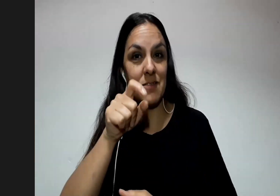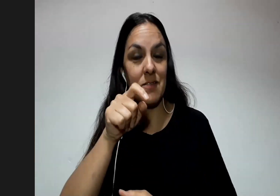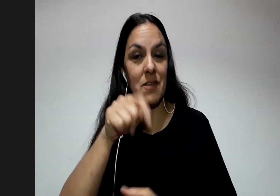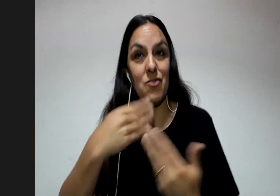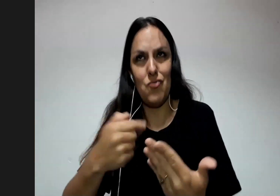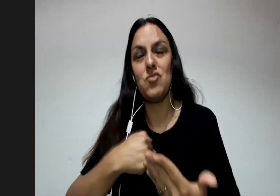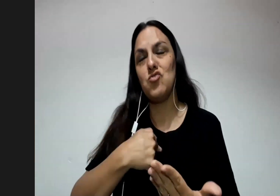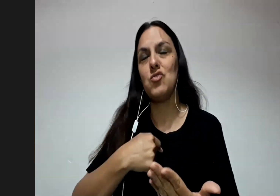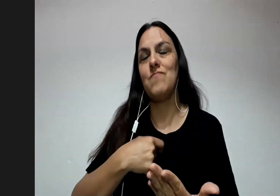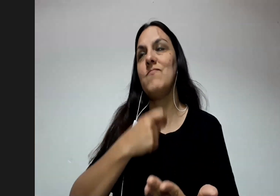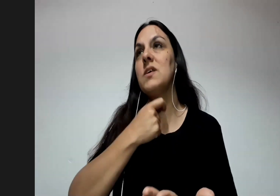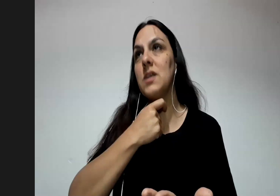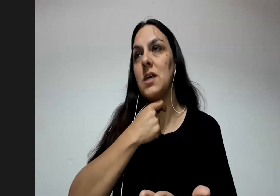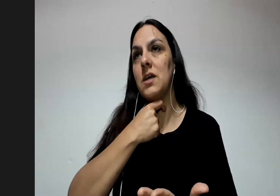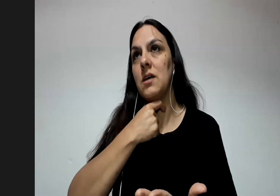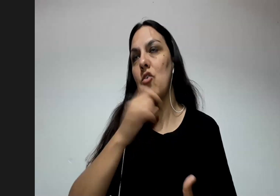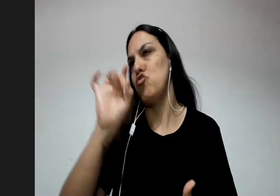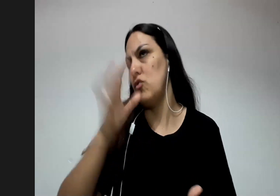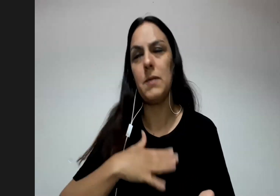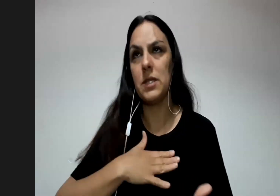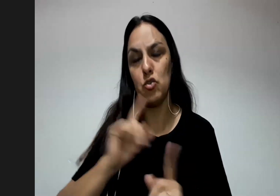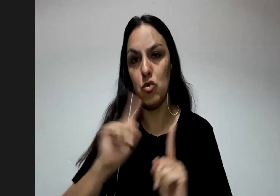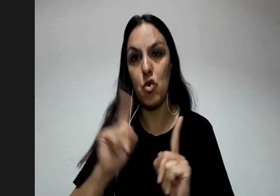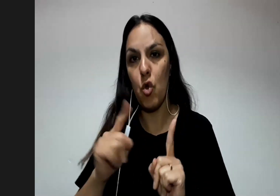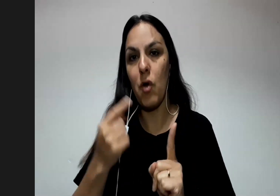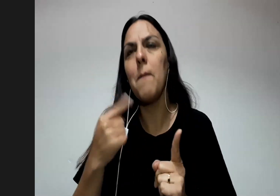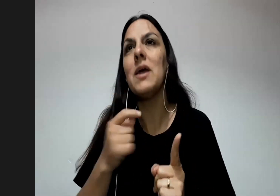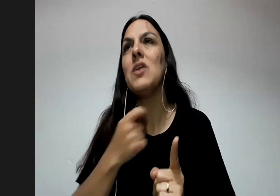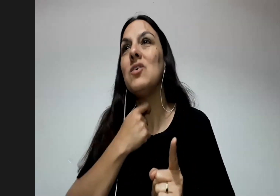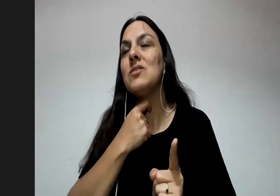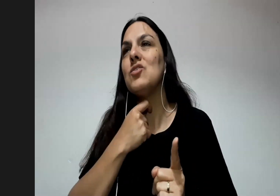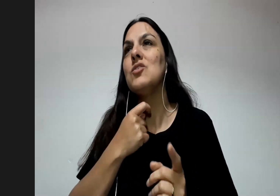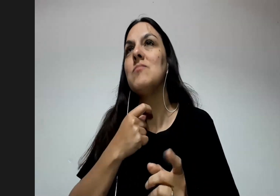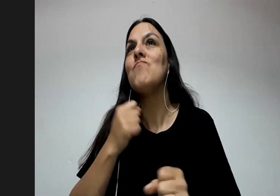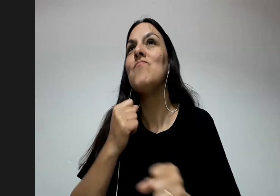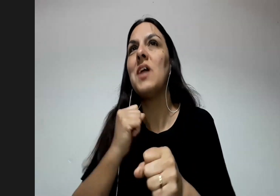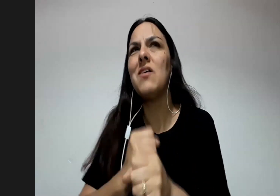trataré, no hablo individualmente, pero estoy tratando de gestionar tales